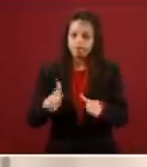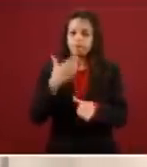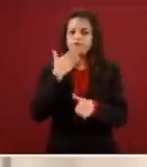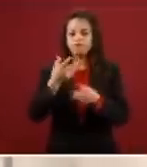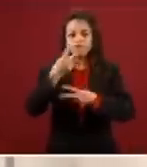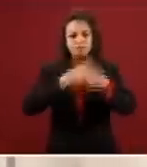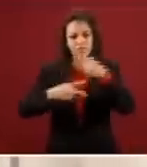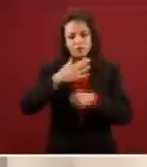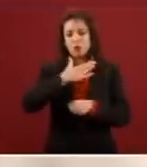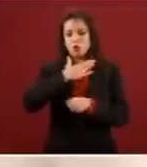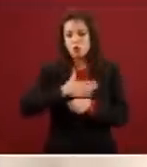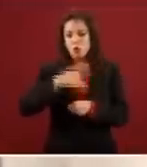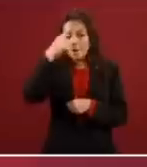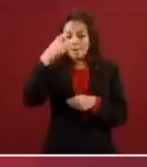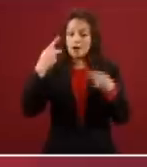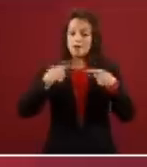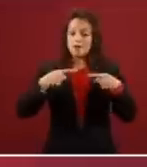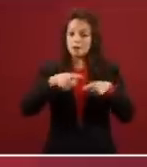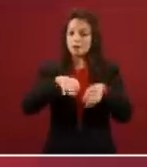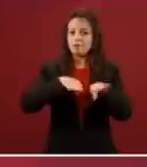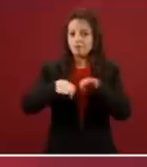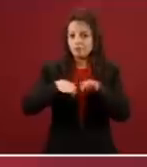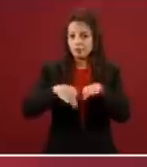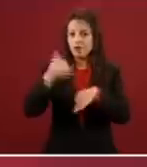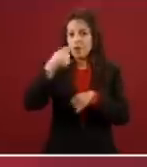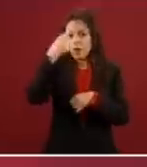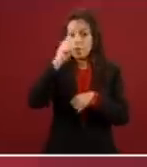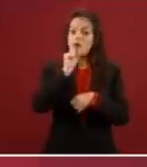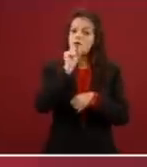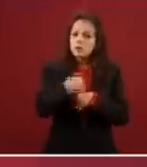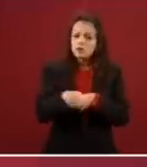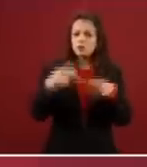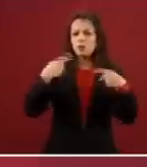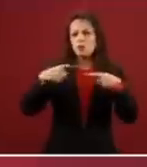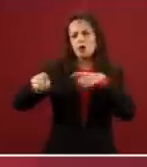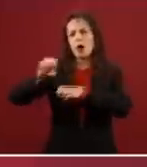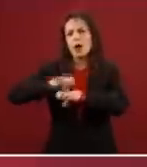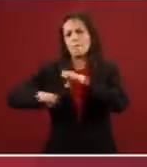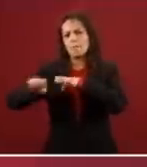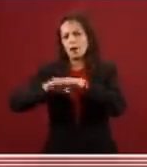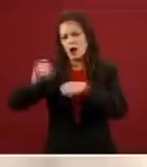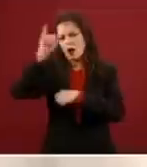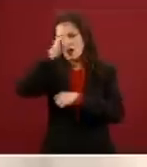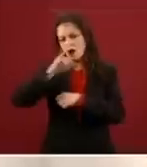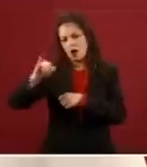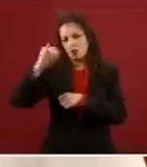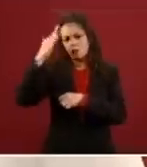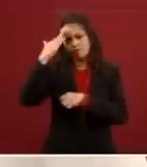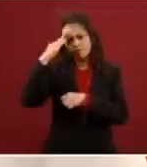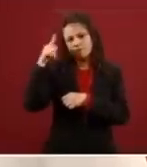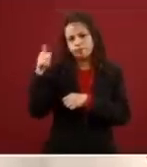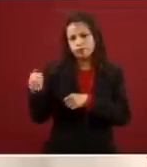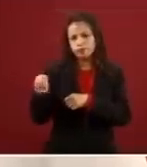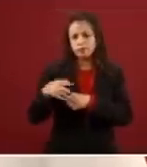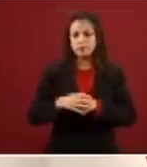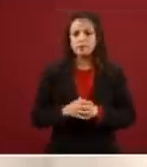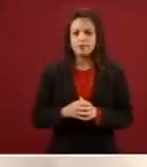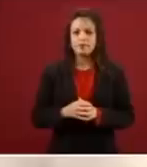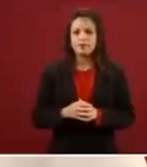para los trabajadores, pero también para el sector empresarial, que también ha sido pues afectado con